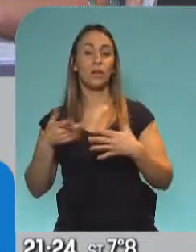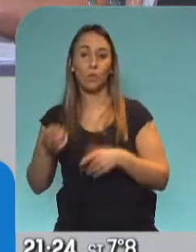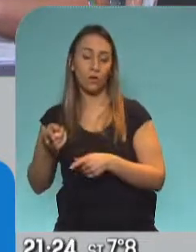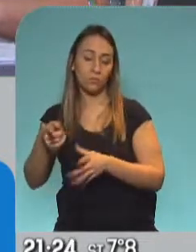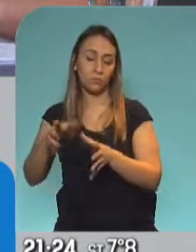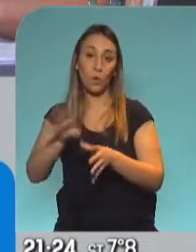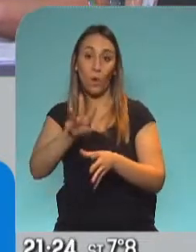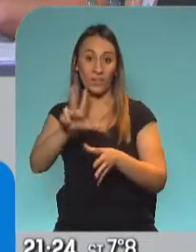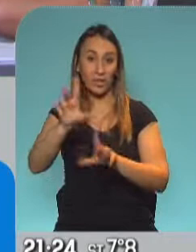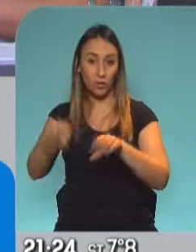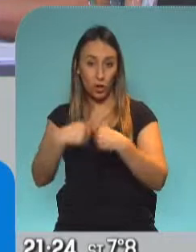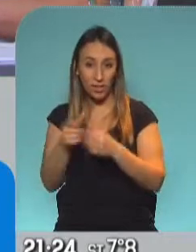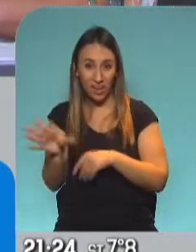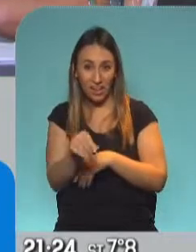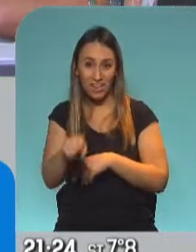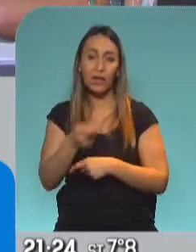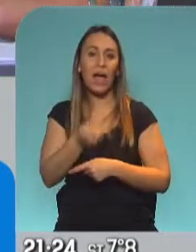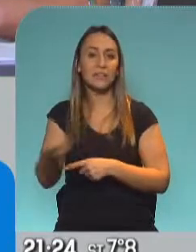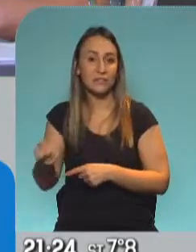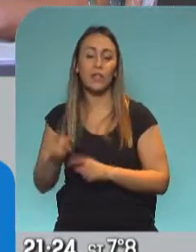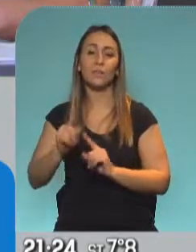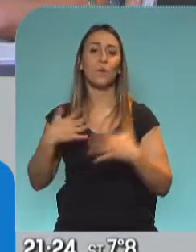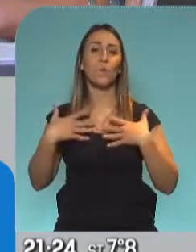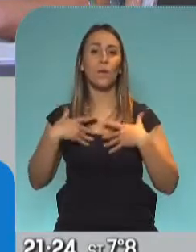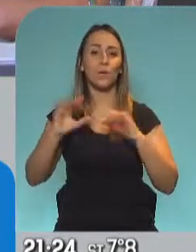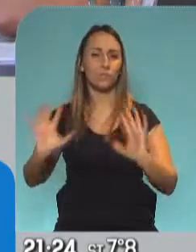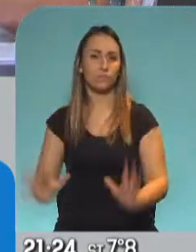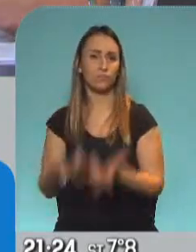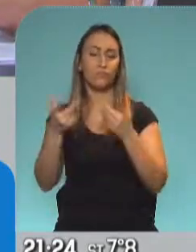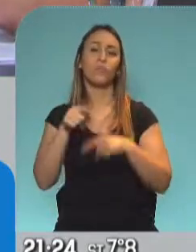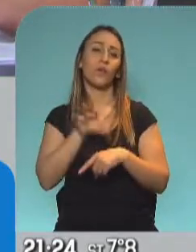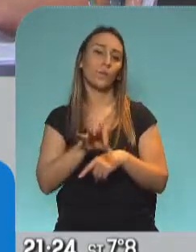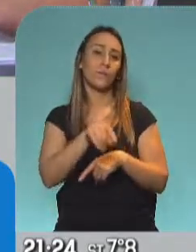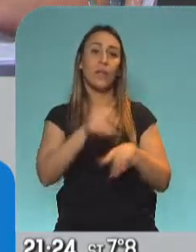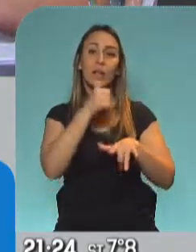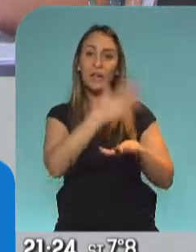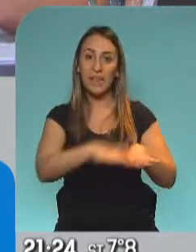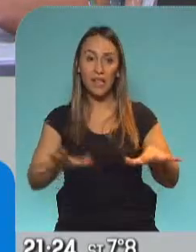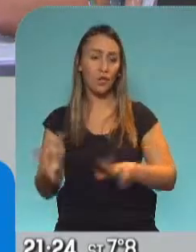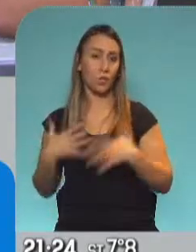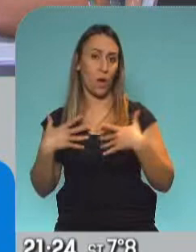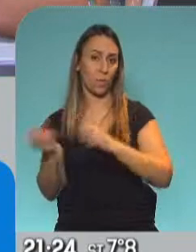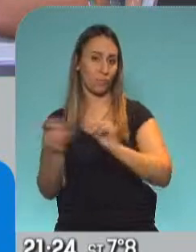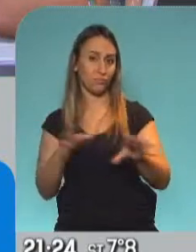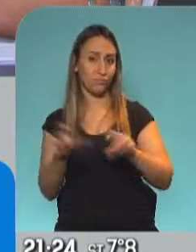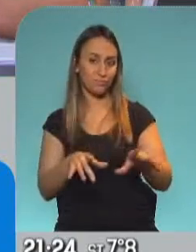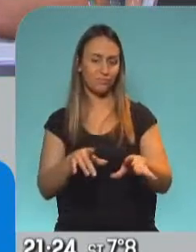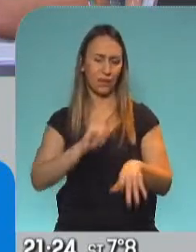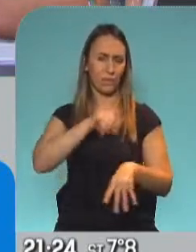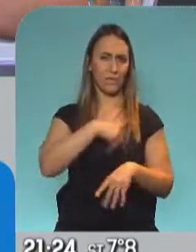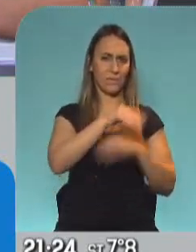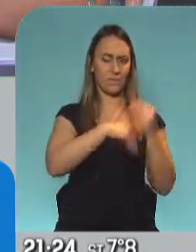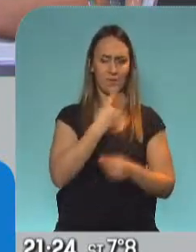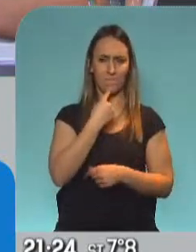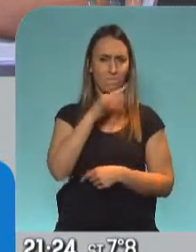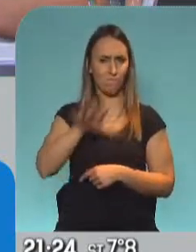cuerpos habían sido incinerados y tirados al río. Y ahí es donde aparece justamente los cuestionamientos de los familiares, que dicen,